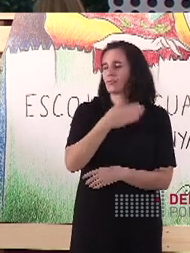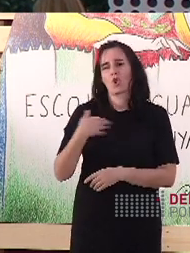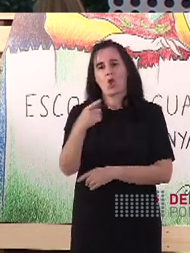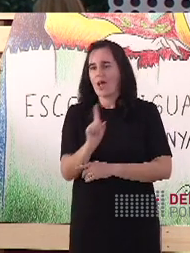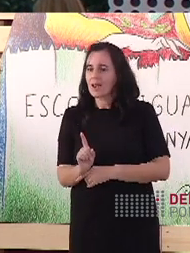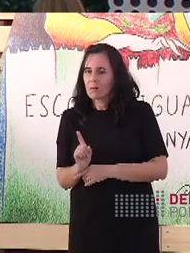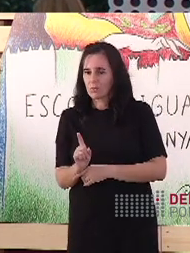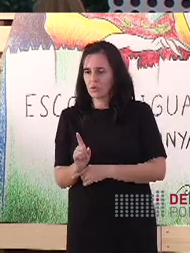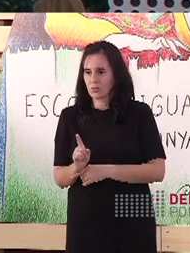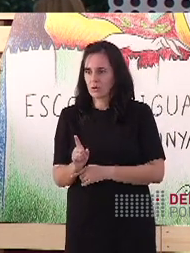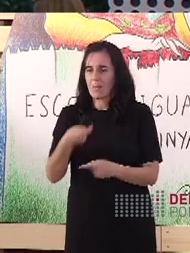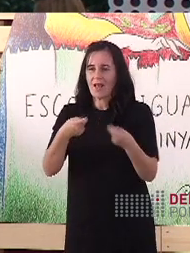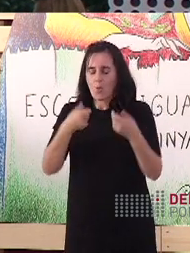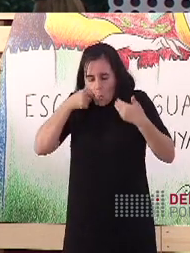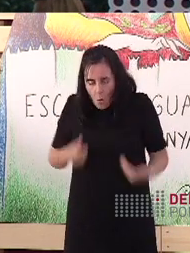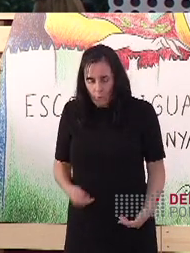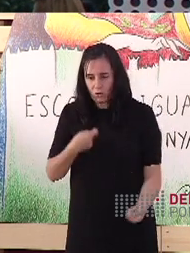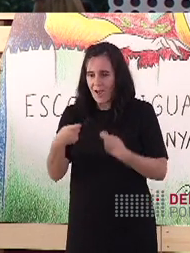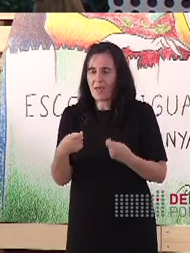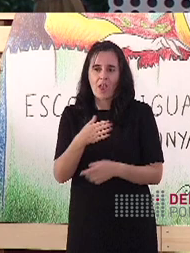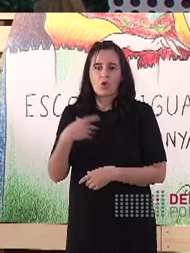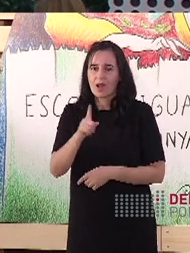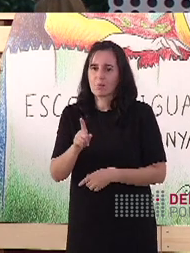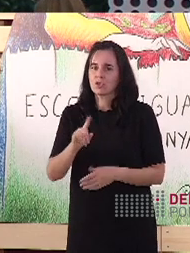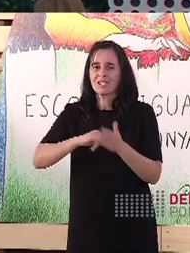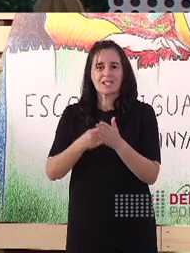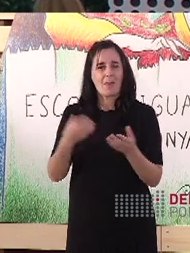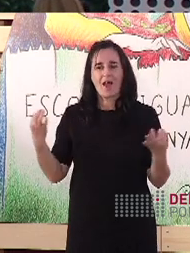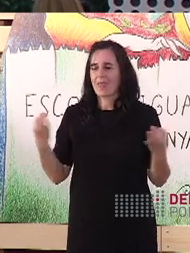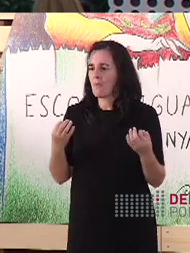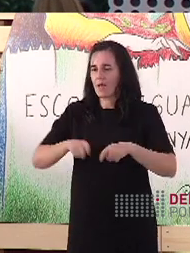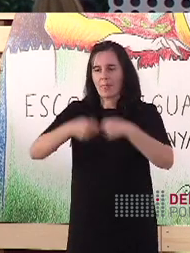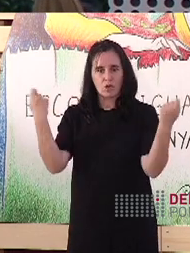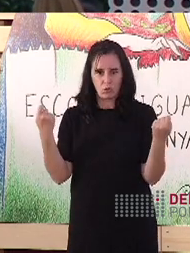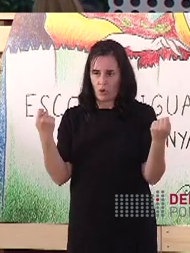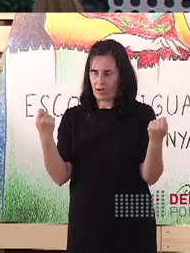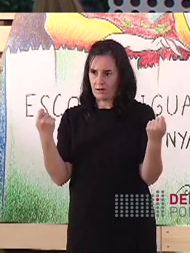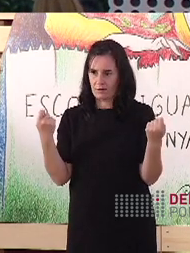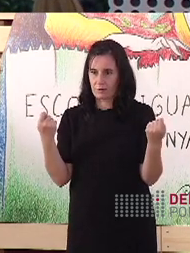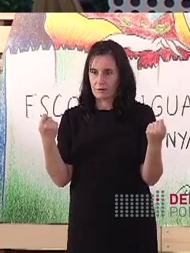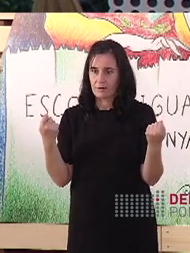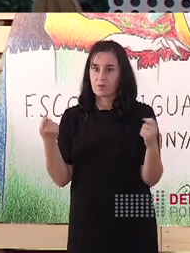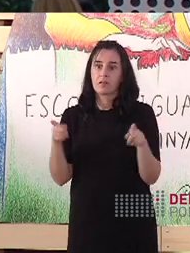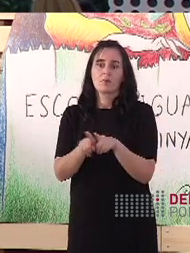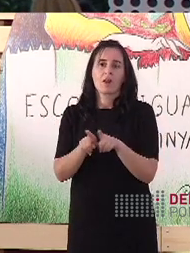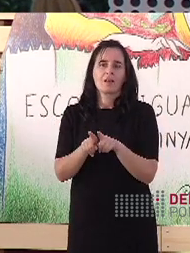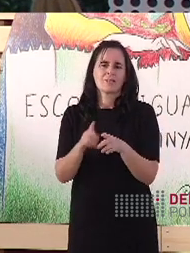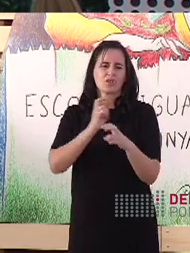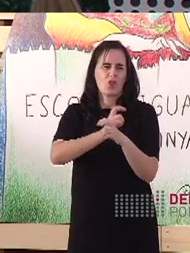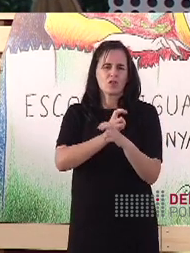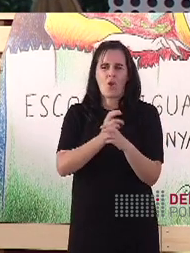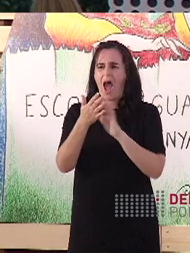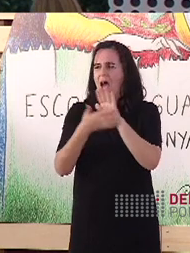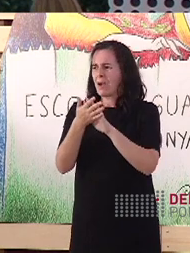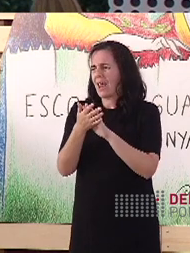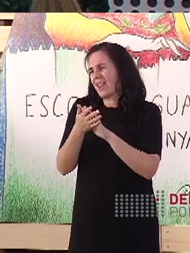mercantilización de los cuerpos. No nos sirve este sistema, queremos destruirlo. No se puede poner O sea, es un oxímoron hablar de pornografía